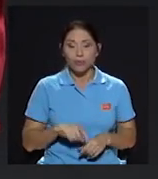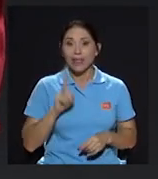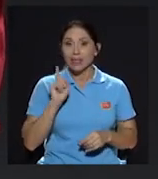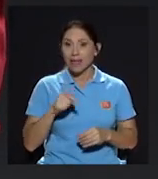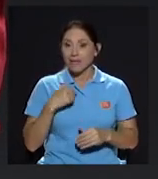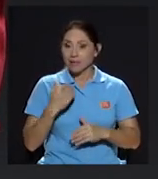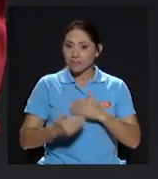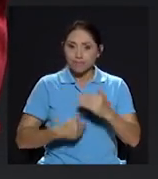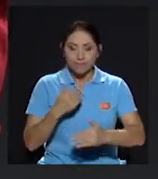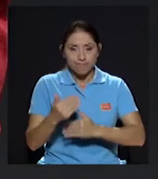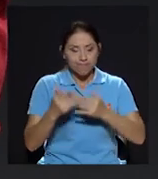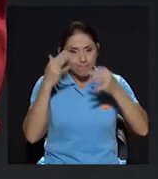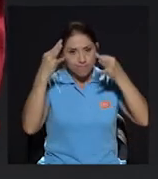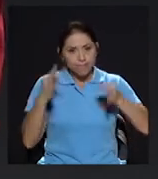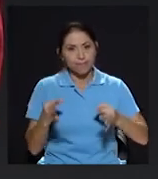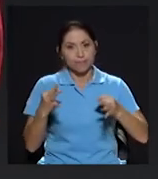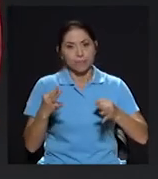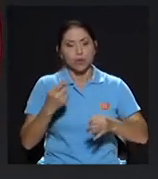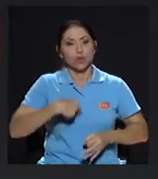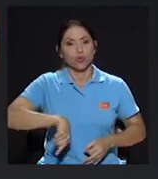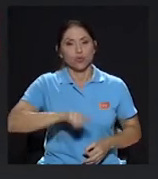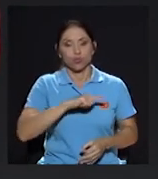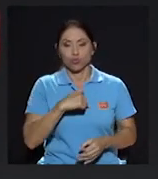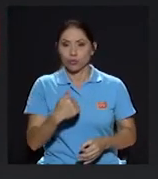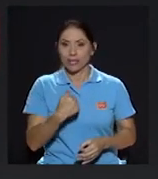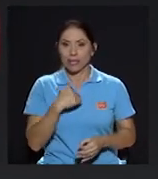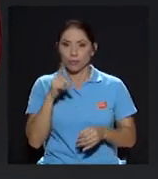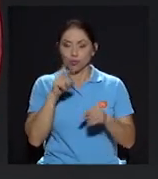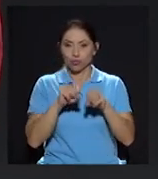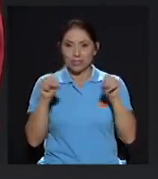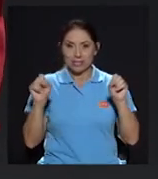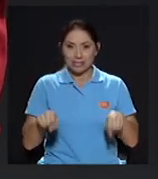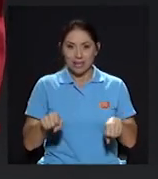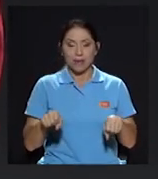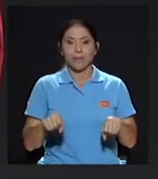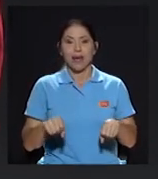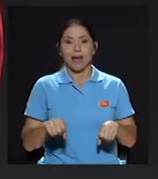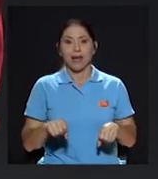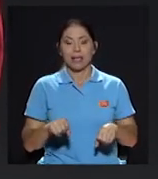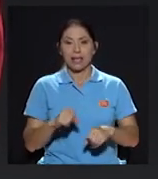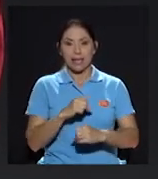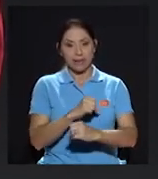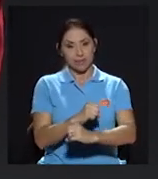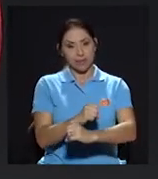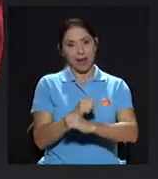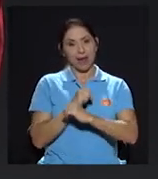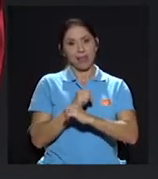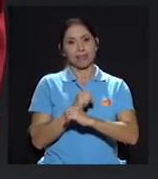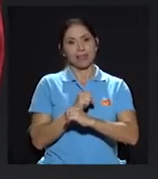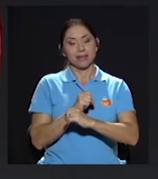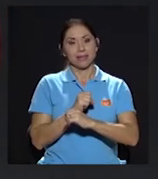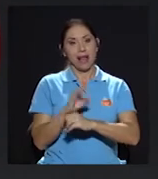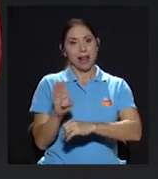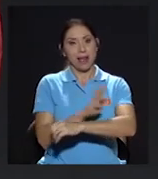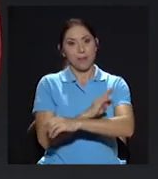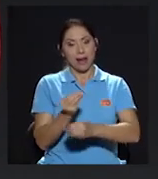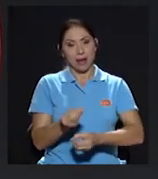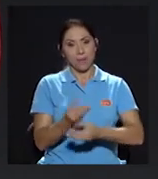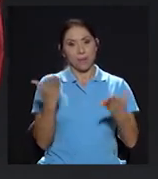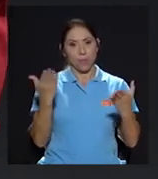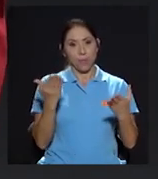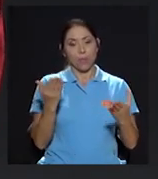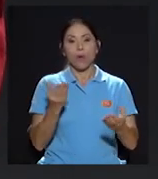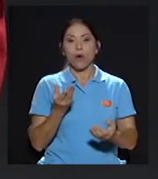decidida nosotros tenemos un sistema que garantiza a la banca de estatal los depósitos de los